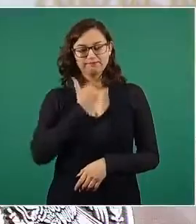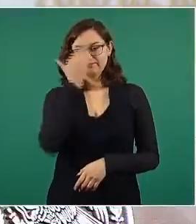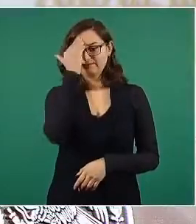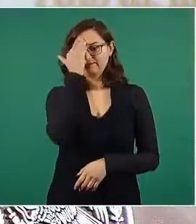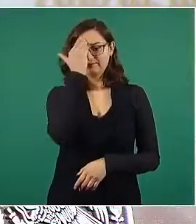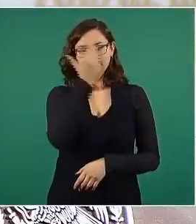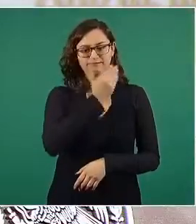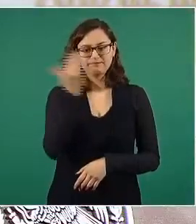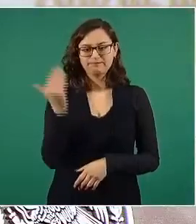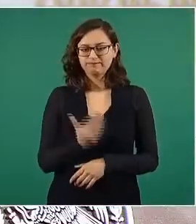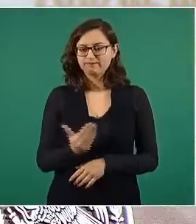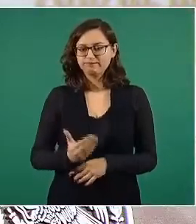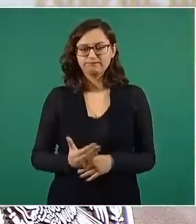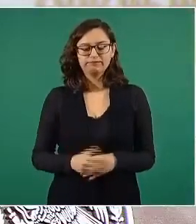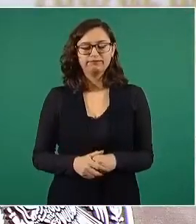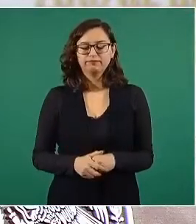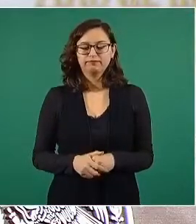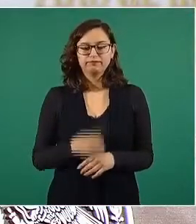sucediera.